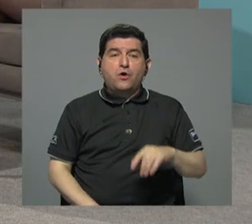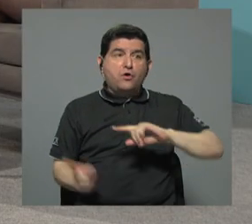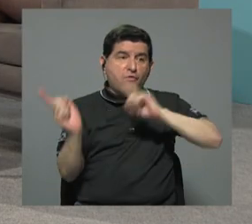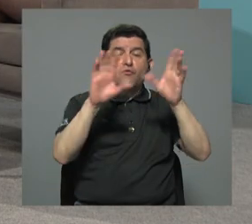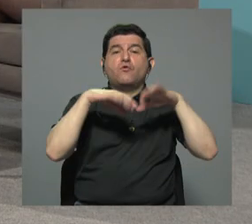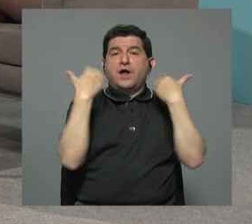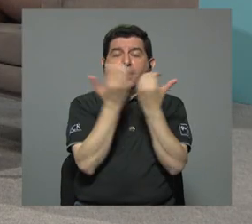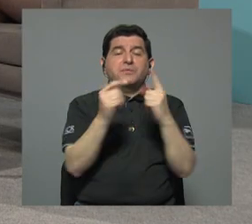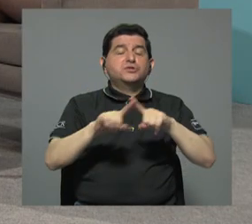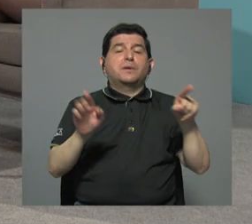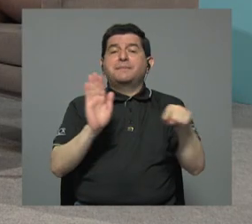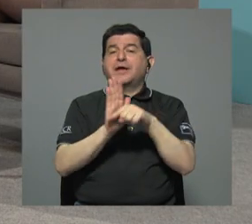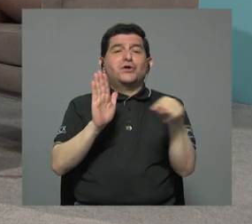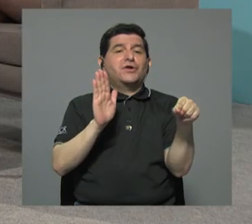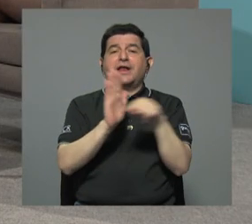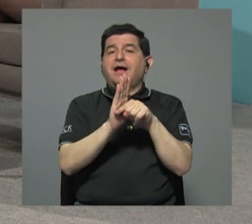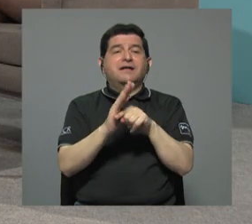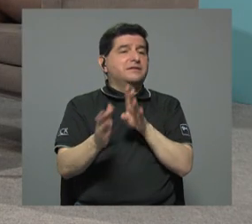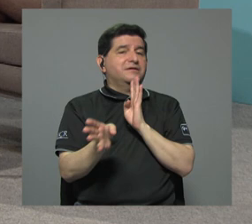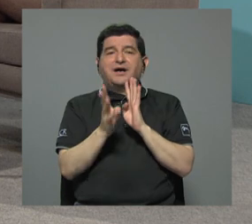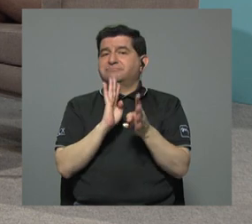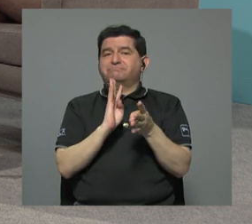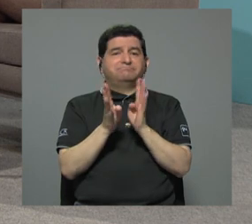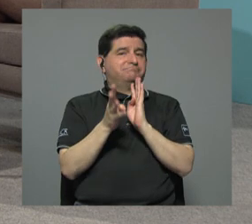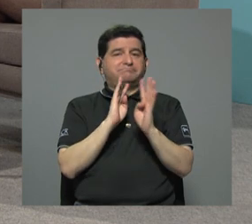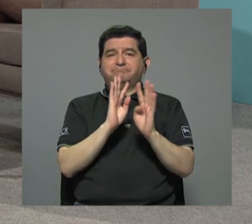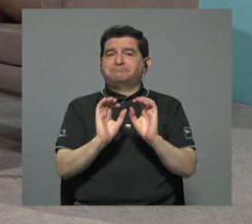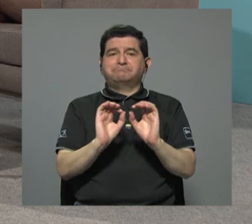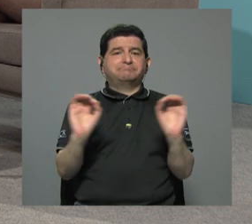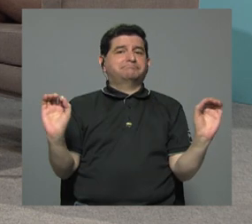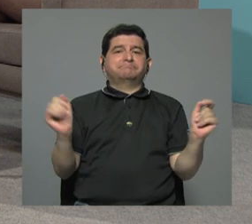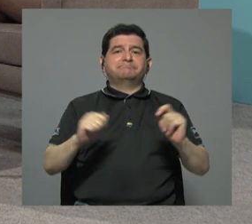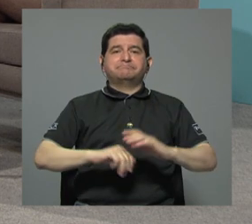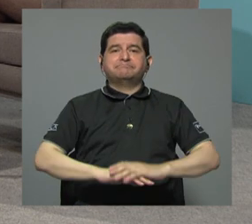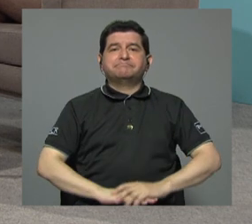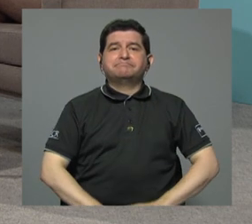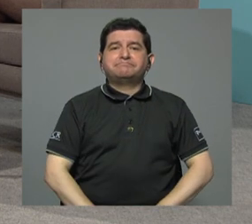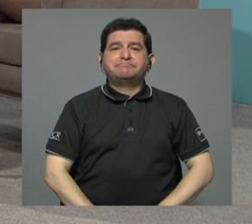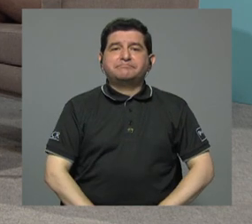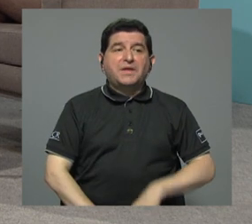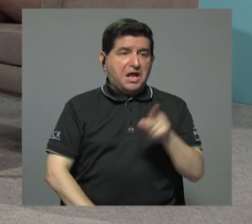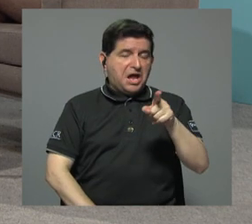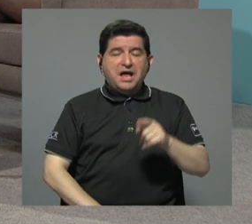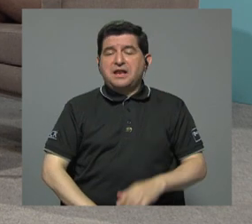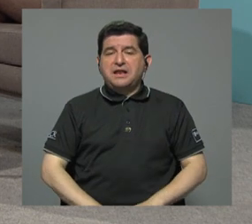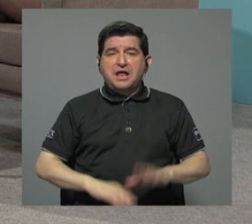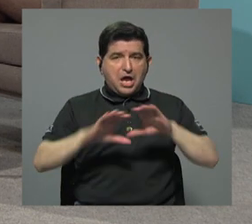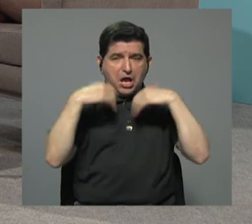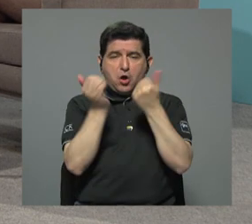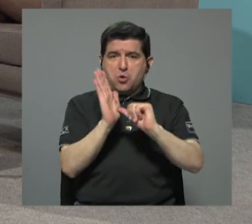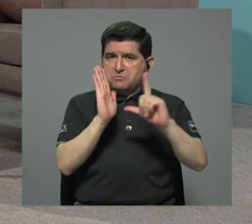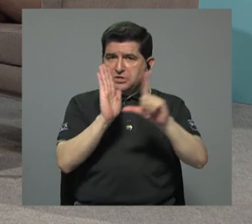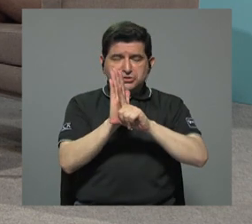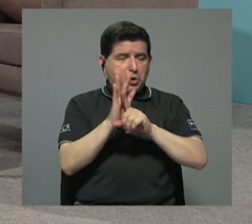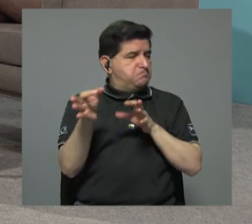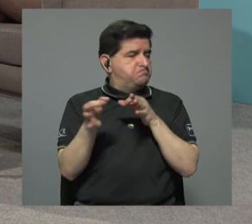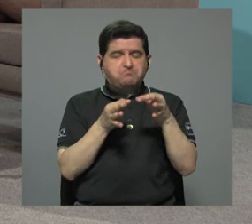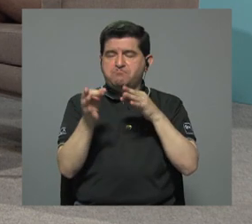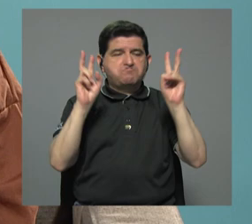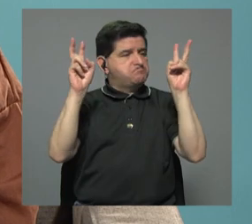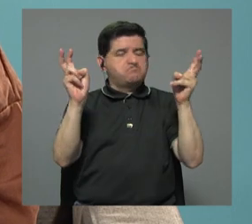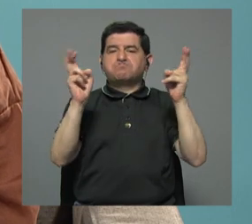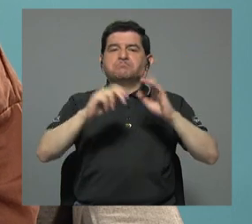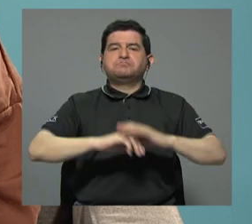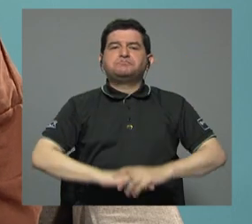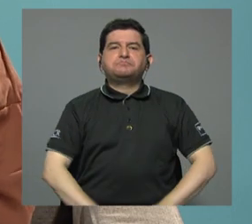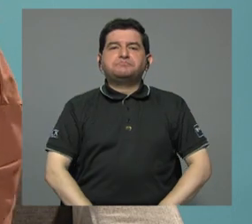comisión pero se negó a dar declaraciones el a rendir una una rendición de cuentas sobre este tema